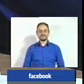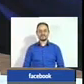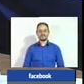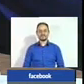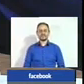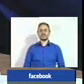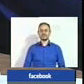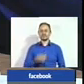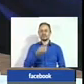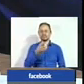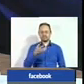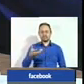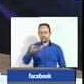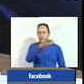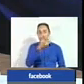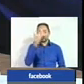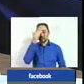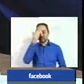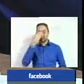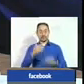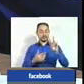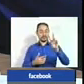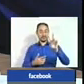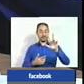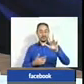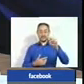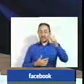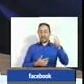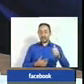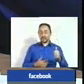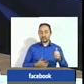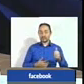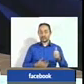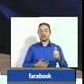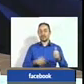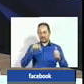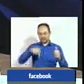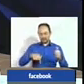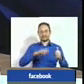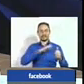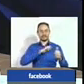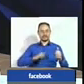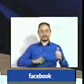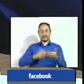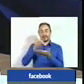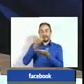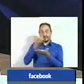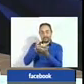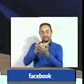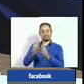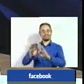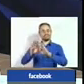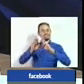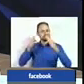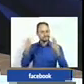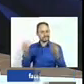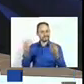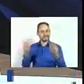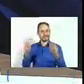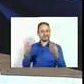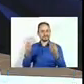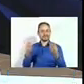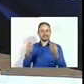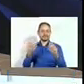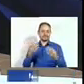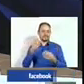Y como muchos conocemos, el próximo 23 de agosto se va a llevar a cabo en el país la reactivación económica paralizada,